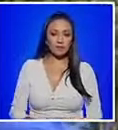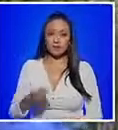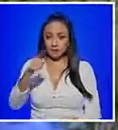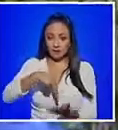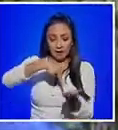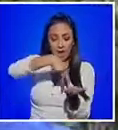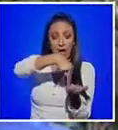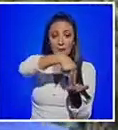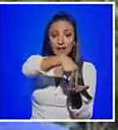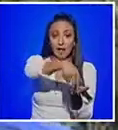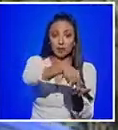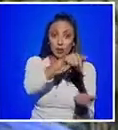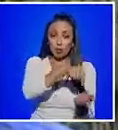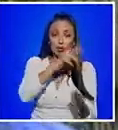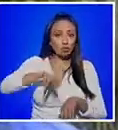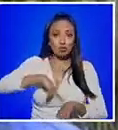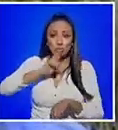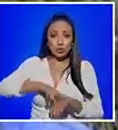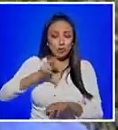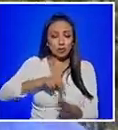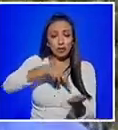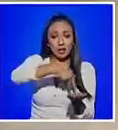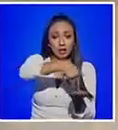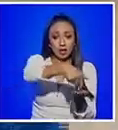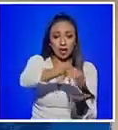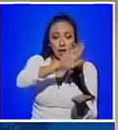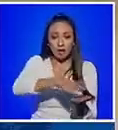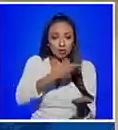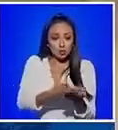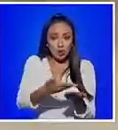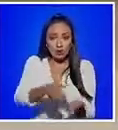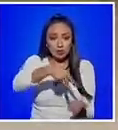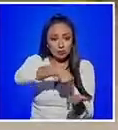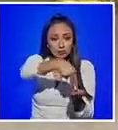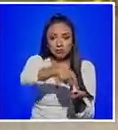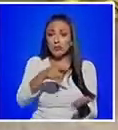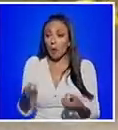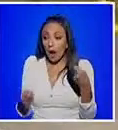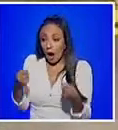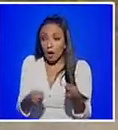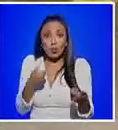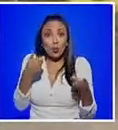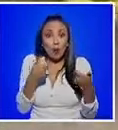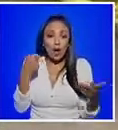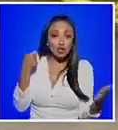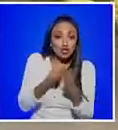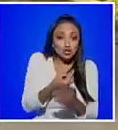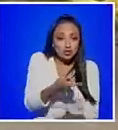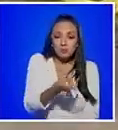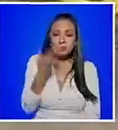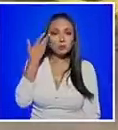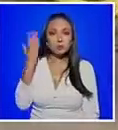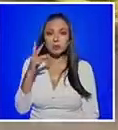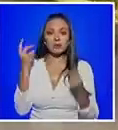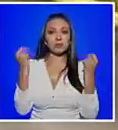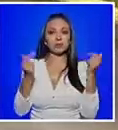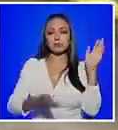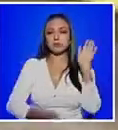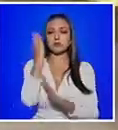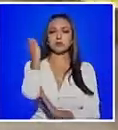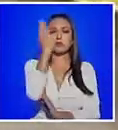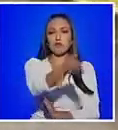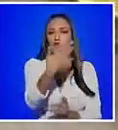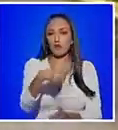los zapatos se quedan a vereda. Y las gorras también quedan a vereda. Se desconoce qué vehículo la atropelló, ya que este huyó luego